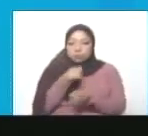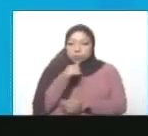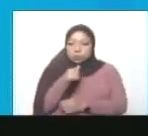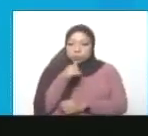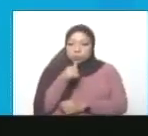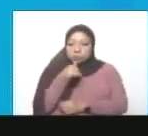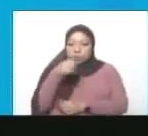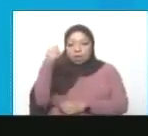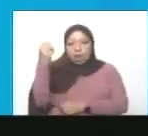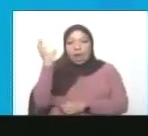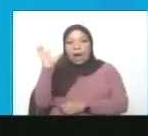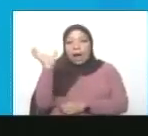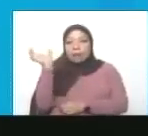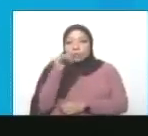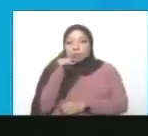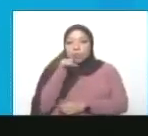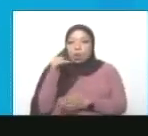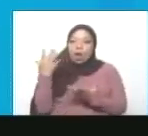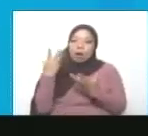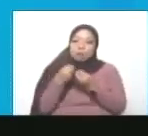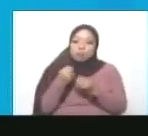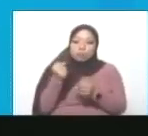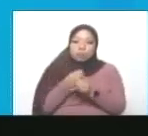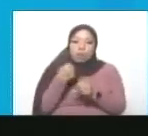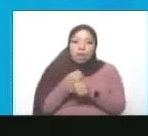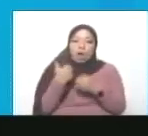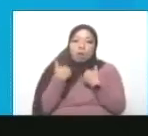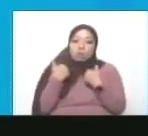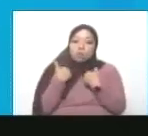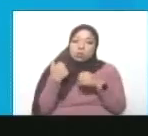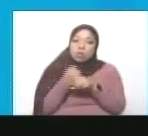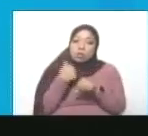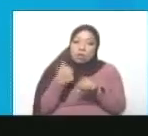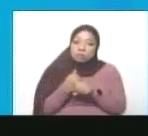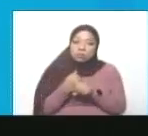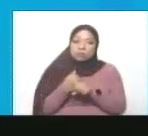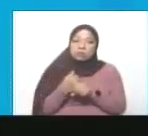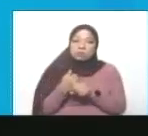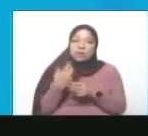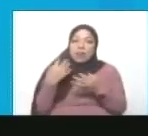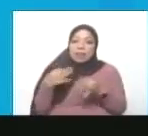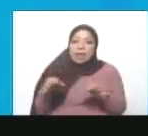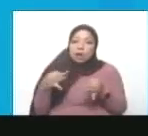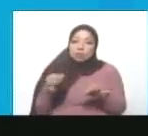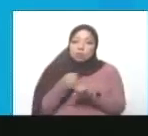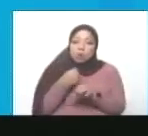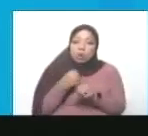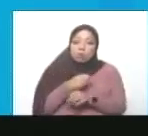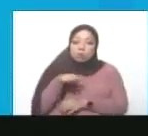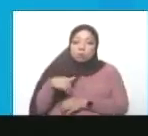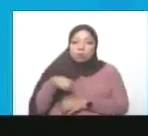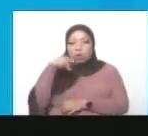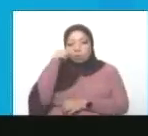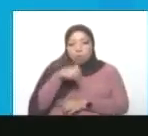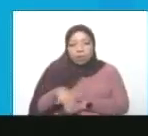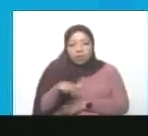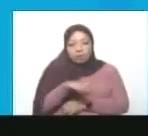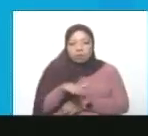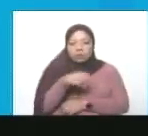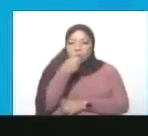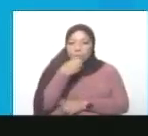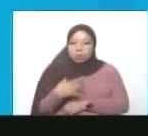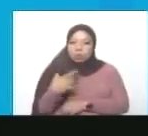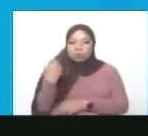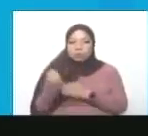del alumbrado público también acompañaremos con el esfuerzo y el trabajo regional, nacional y local con nuestro poder popular. Y bueno,